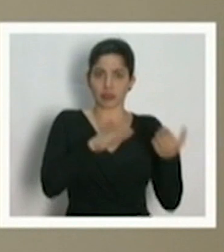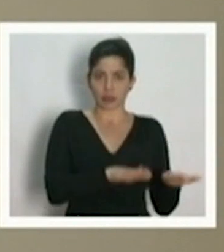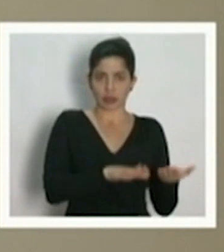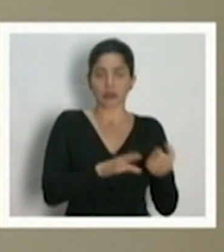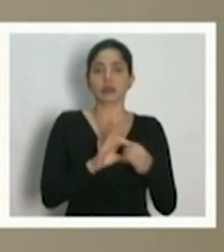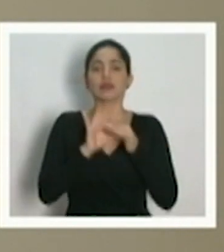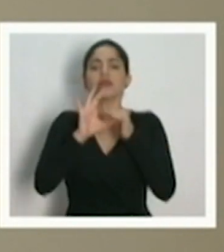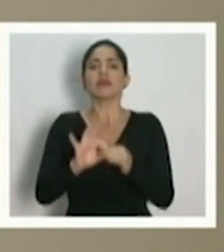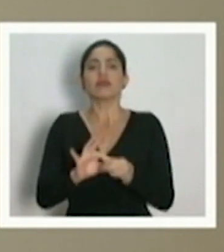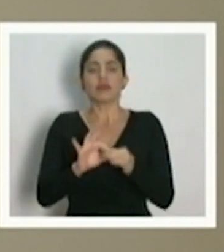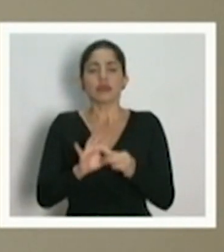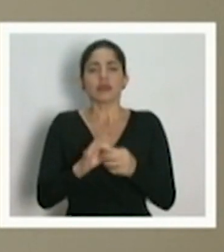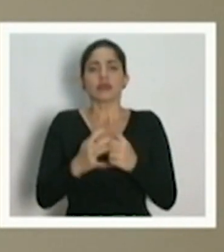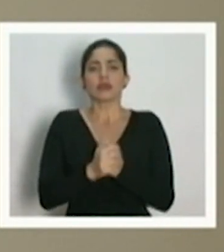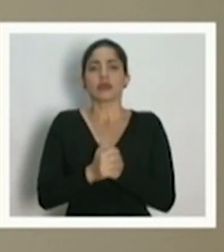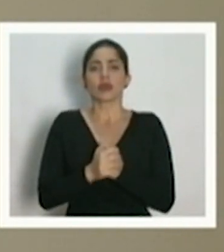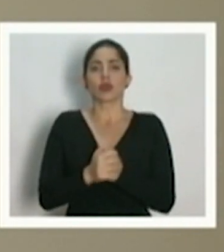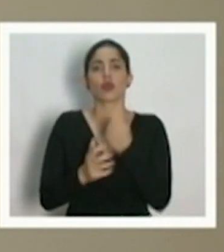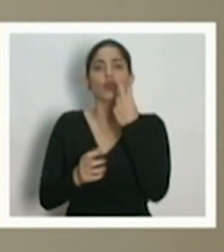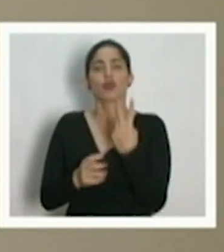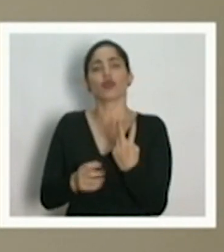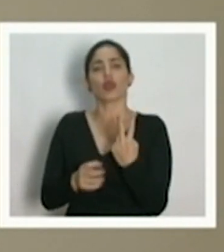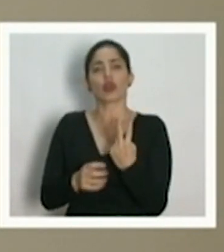fallecimientos correspondiente con 2